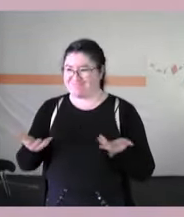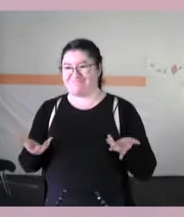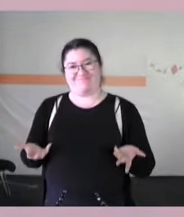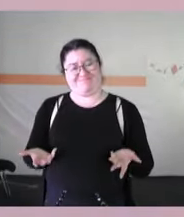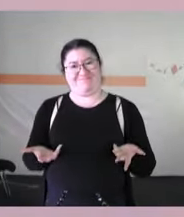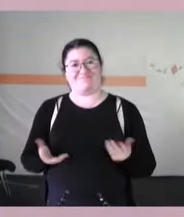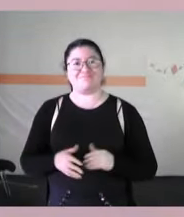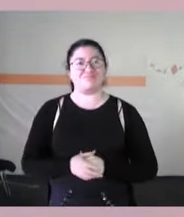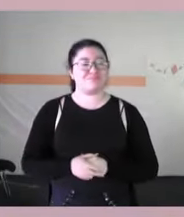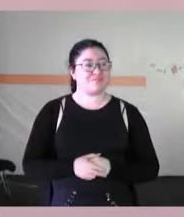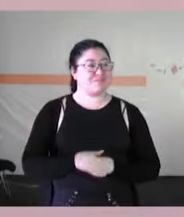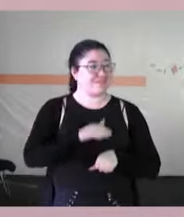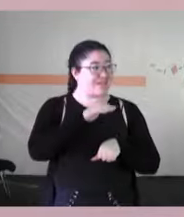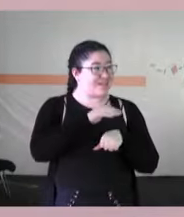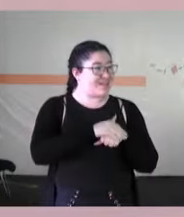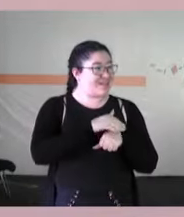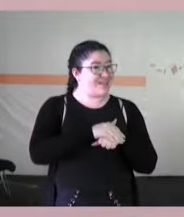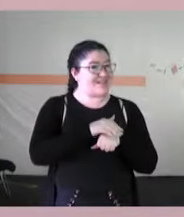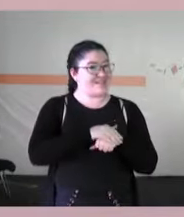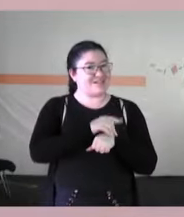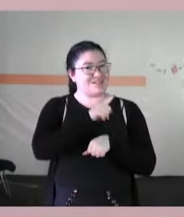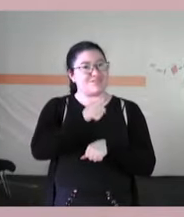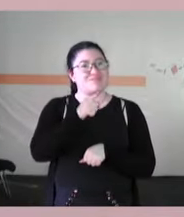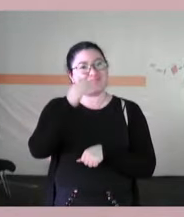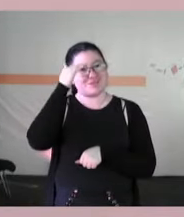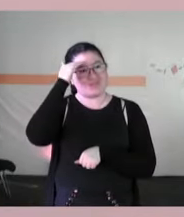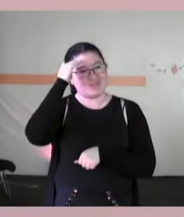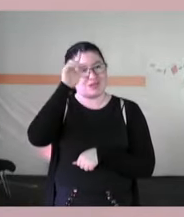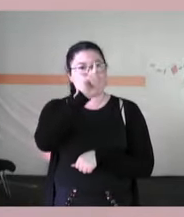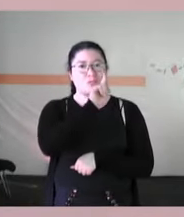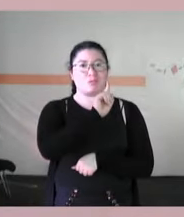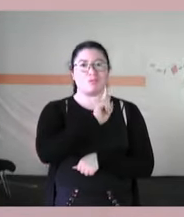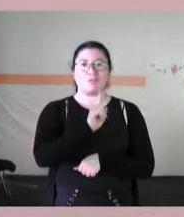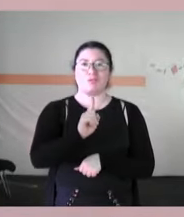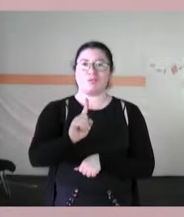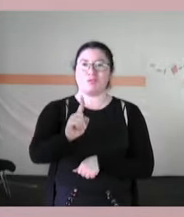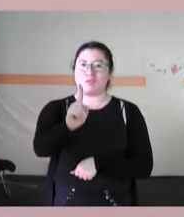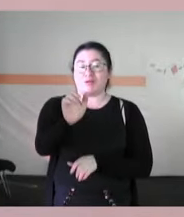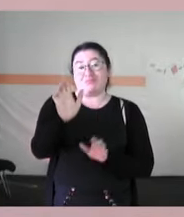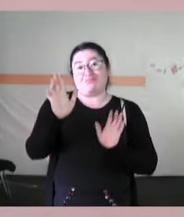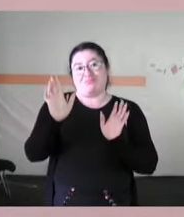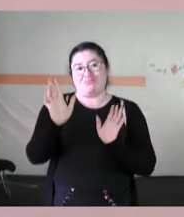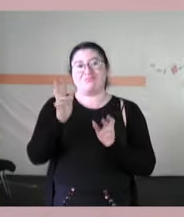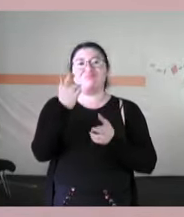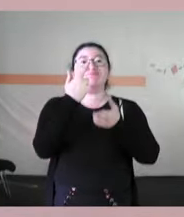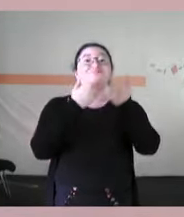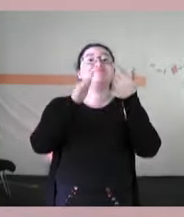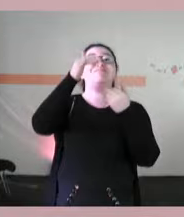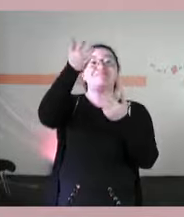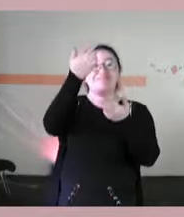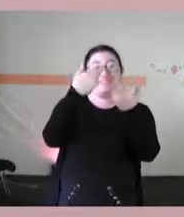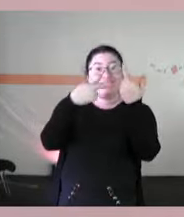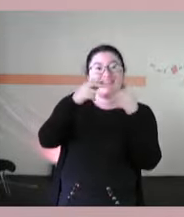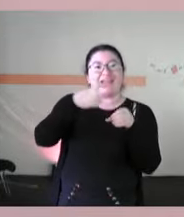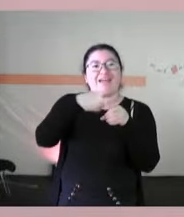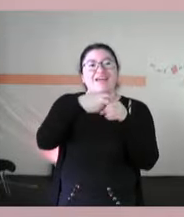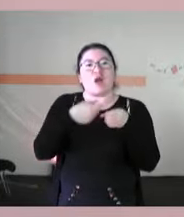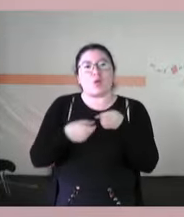Amigo señor, que te vas de mi charla. Regrese, señor. Si fuera... Regrese. Y tráigase una